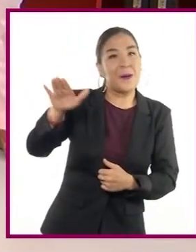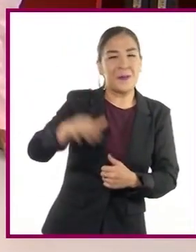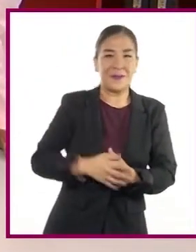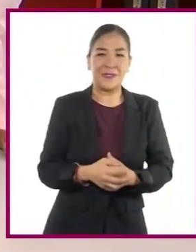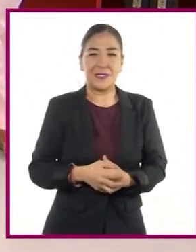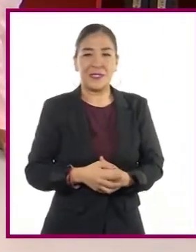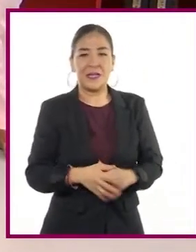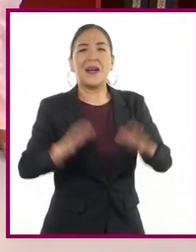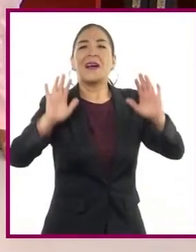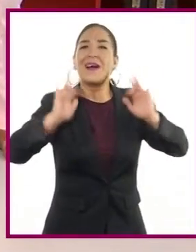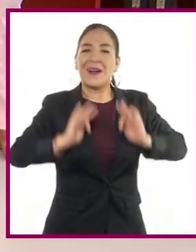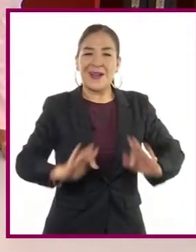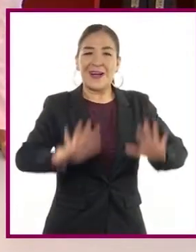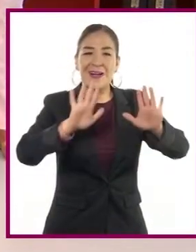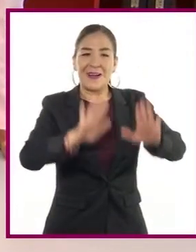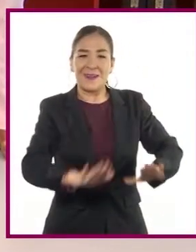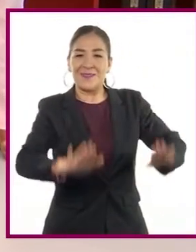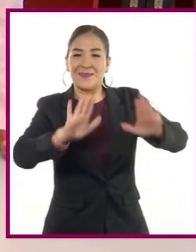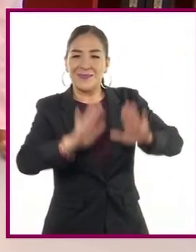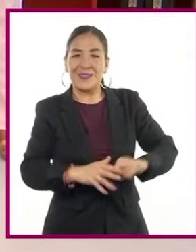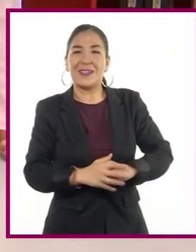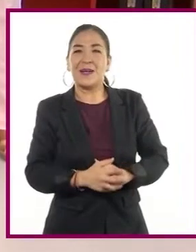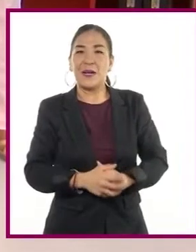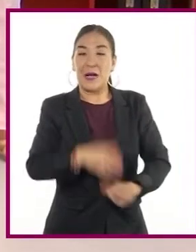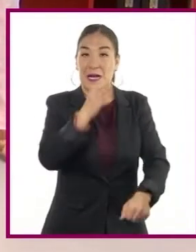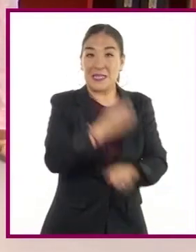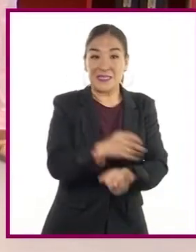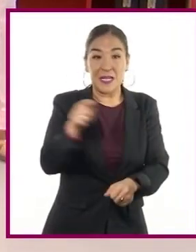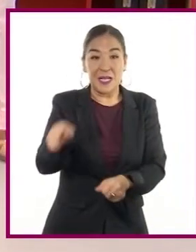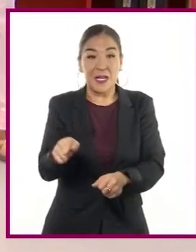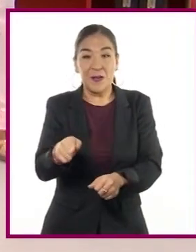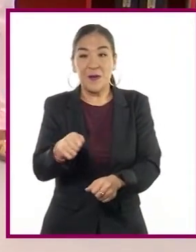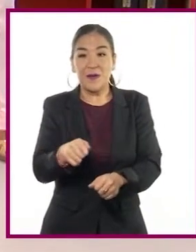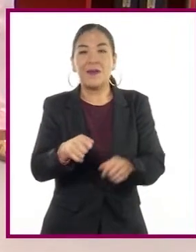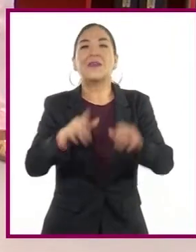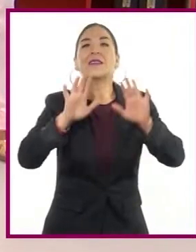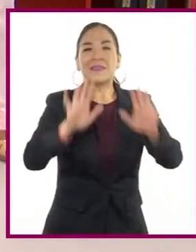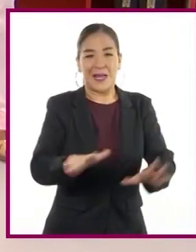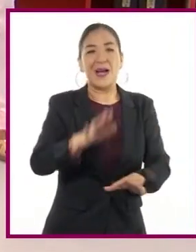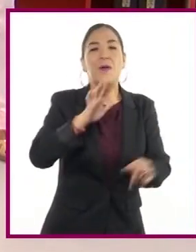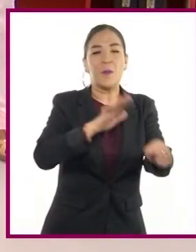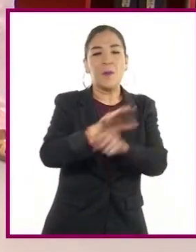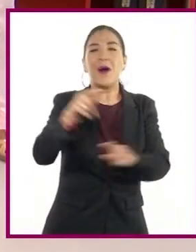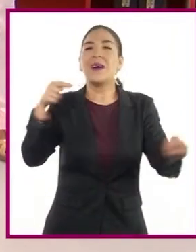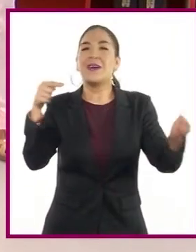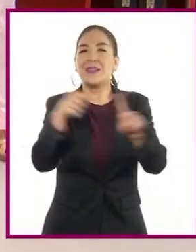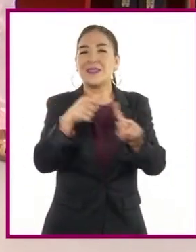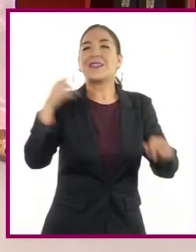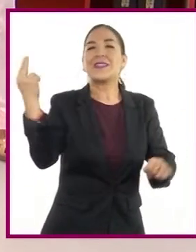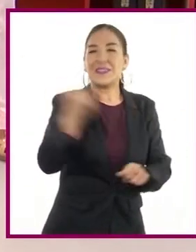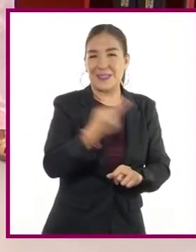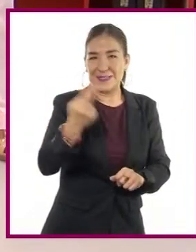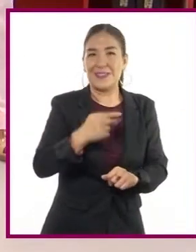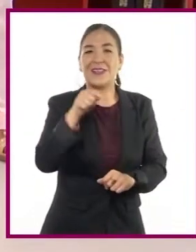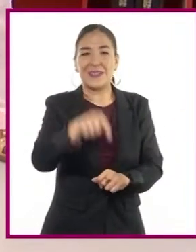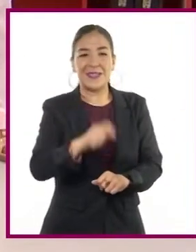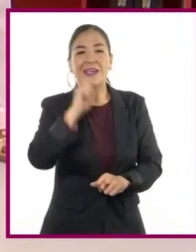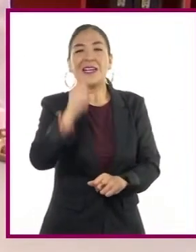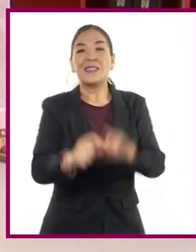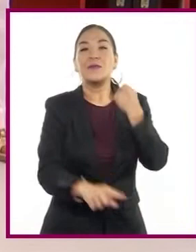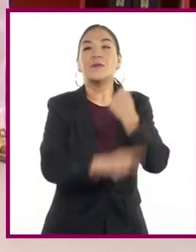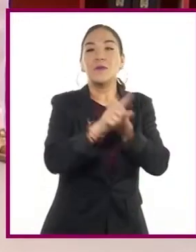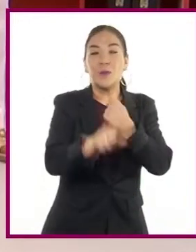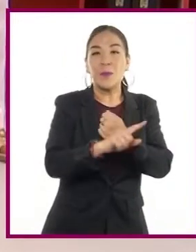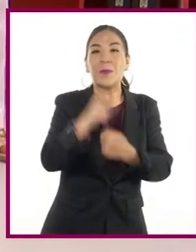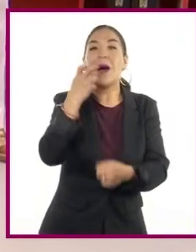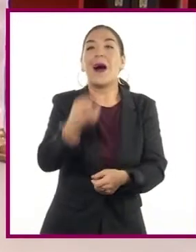Diana, calma, calma. Hasta este momento ya tenemos identificada la necesidad y el problema que